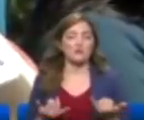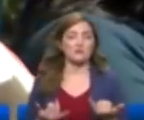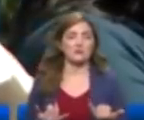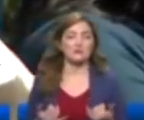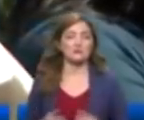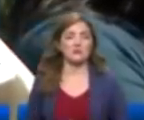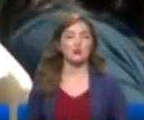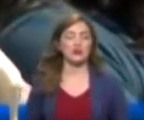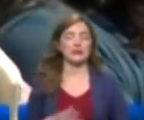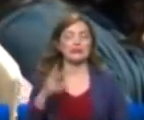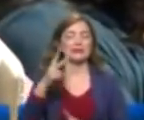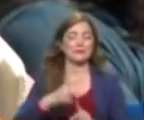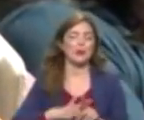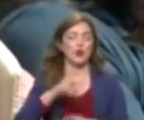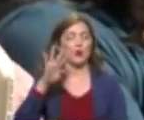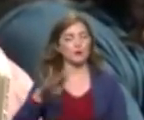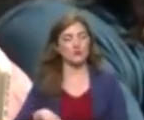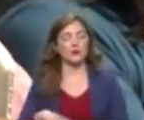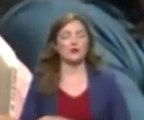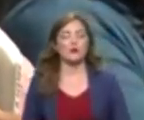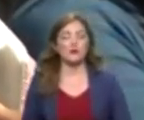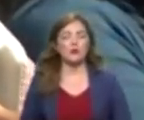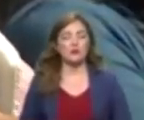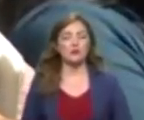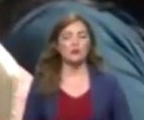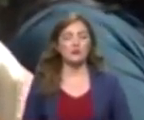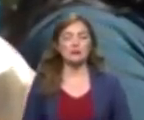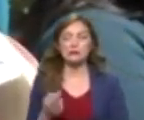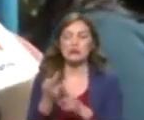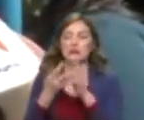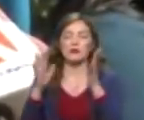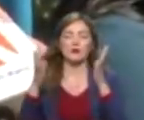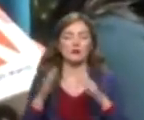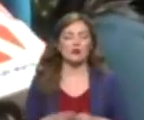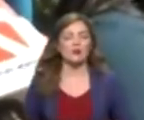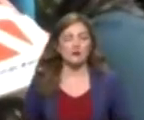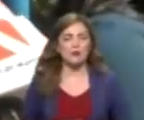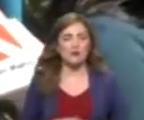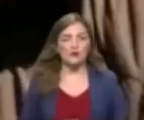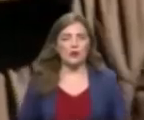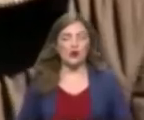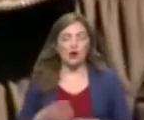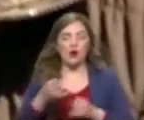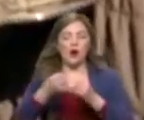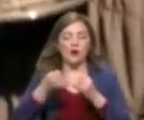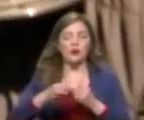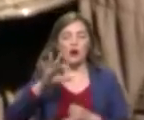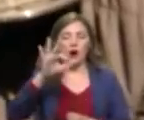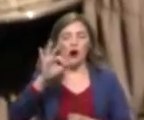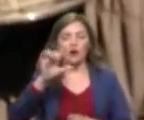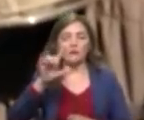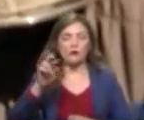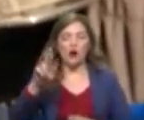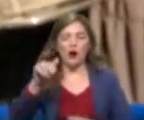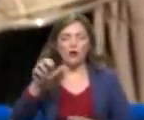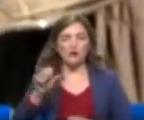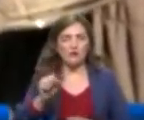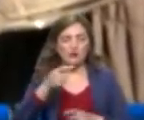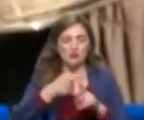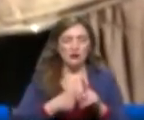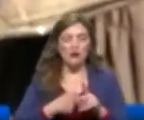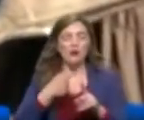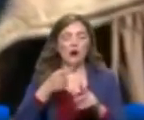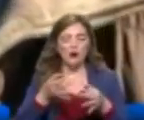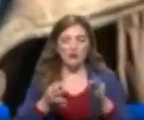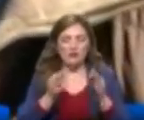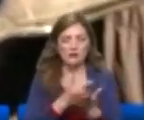de 3 meses o 4 meses, no tenemos respuesta positiva de este señor Flores. En el mes de febrero adquirí un carro